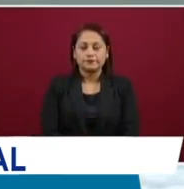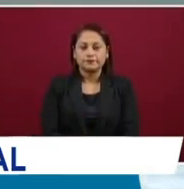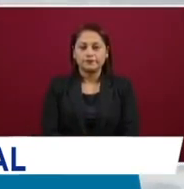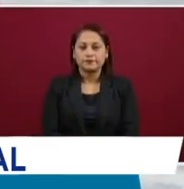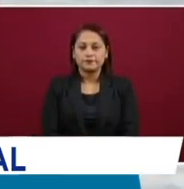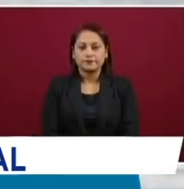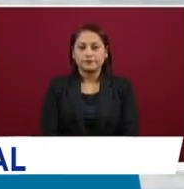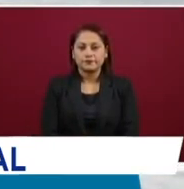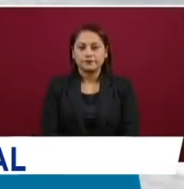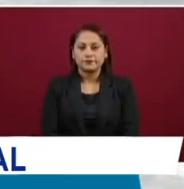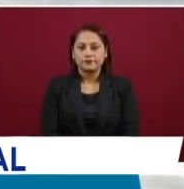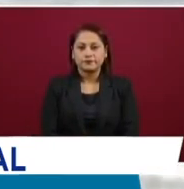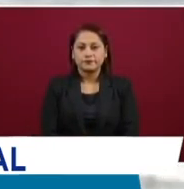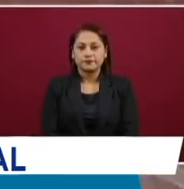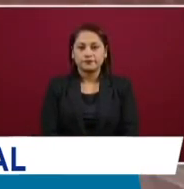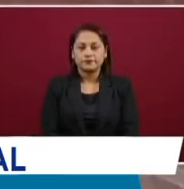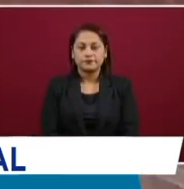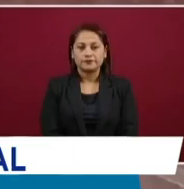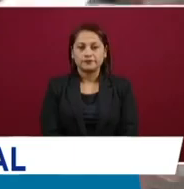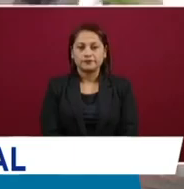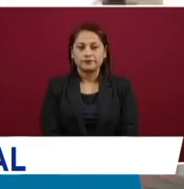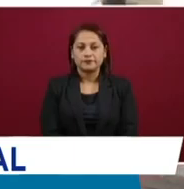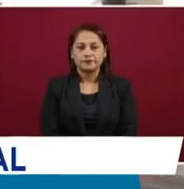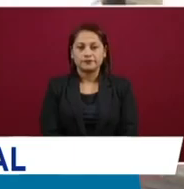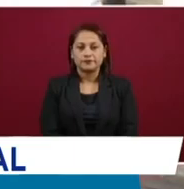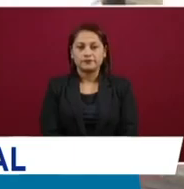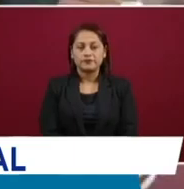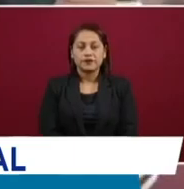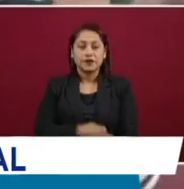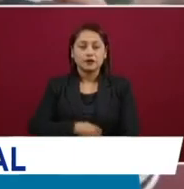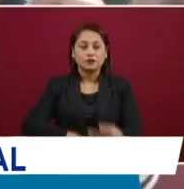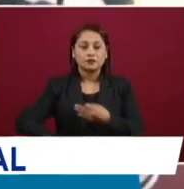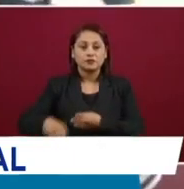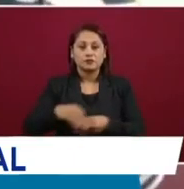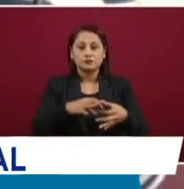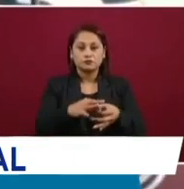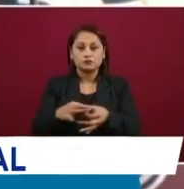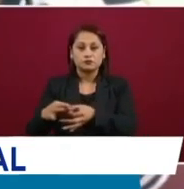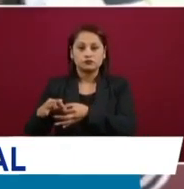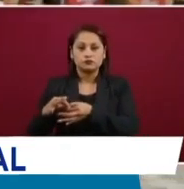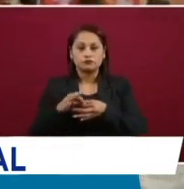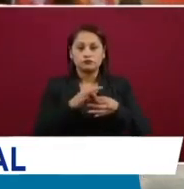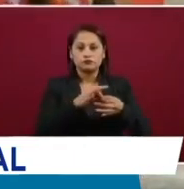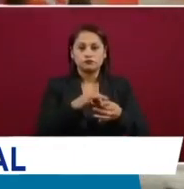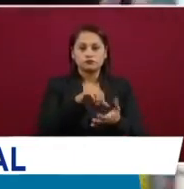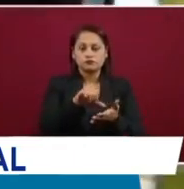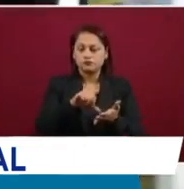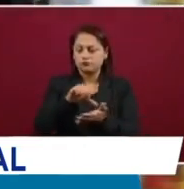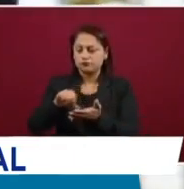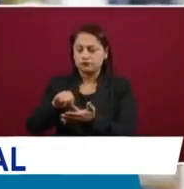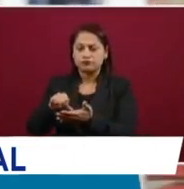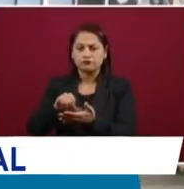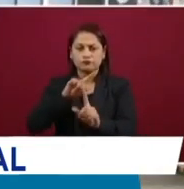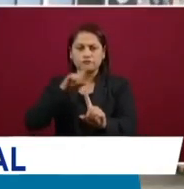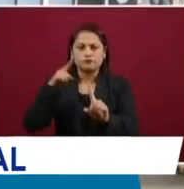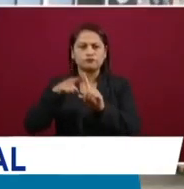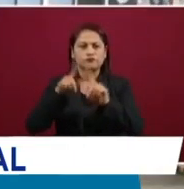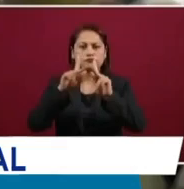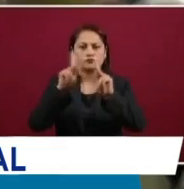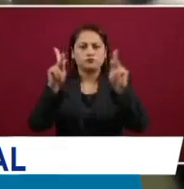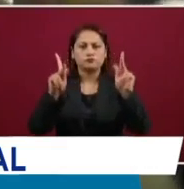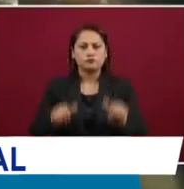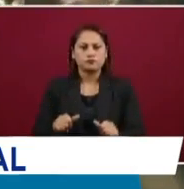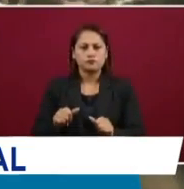y niños así como la recuperación del espacio público bajo el eslógan juntos por la paz en las plazas públicas